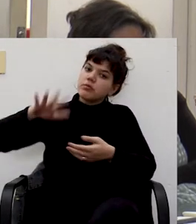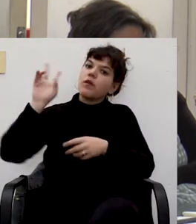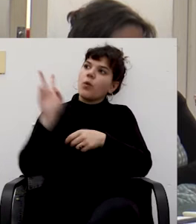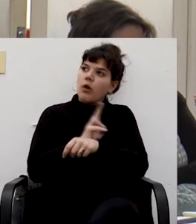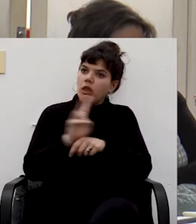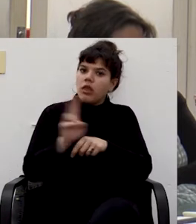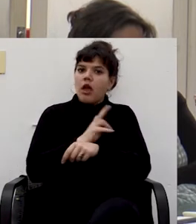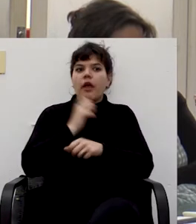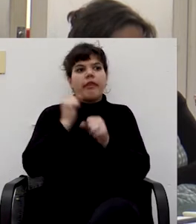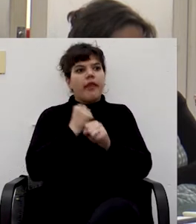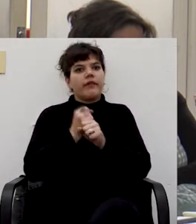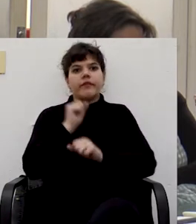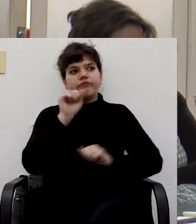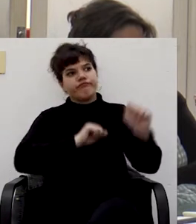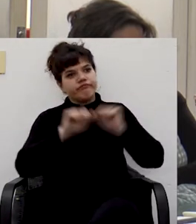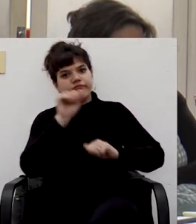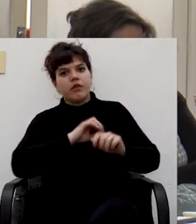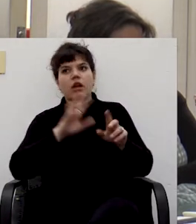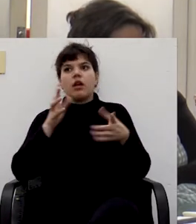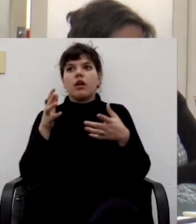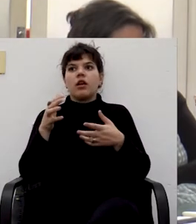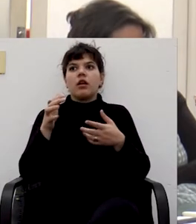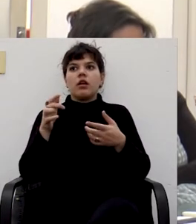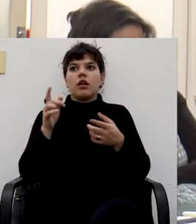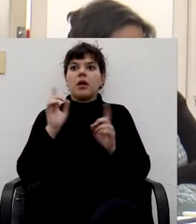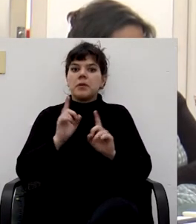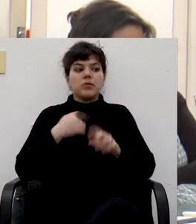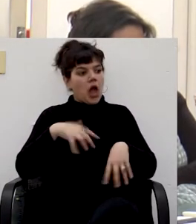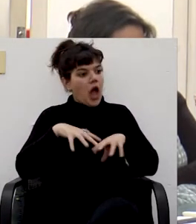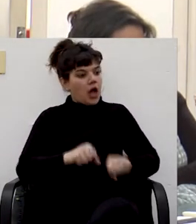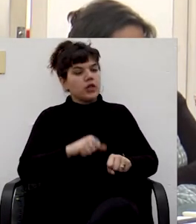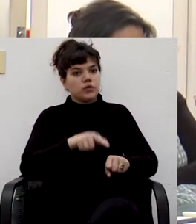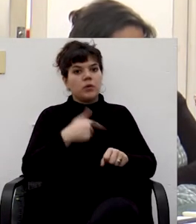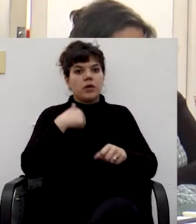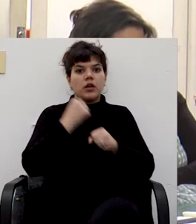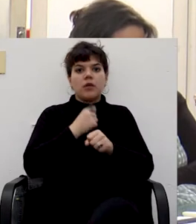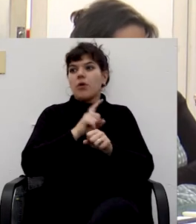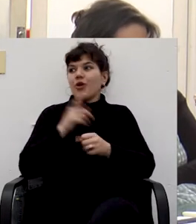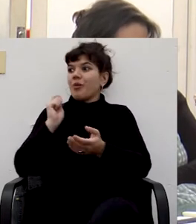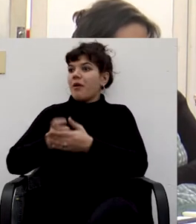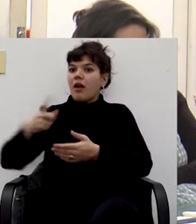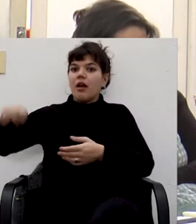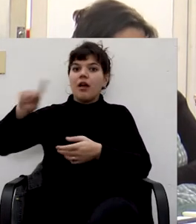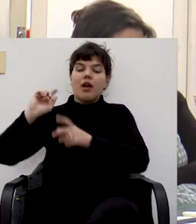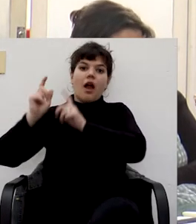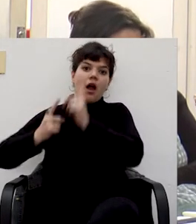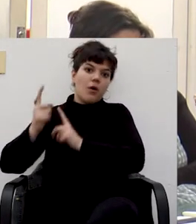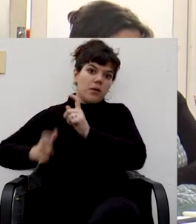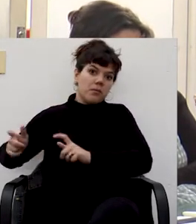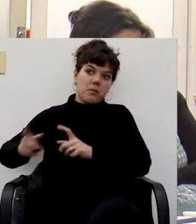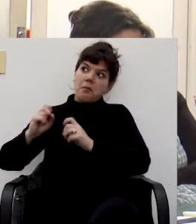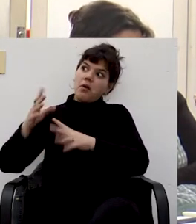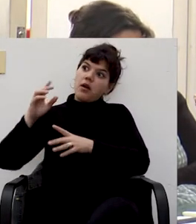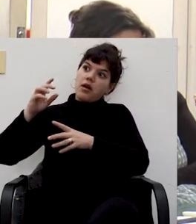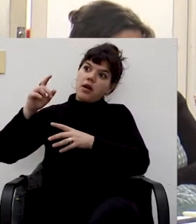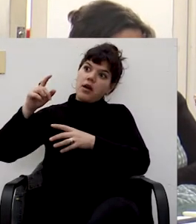El trabajo doméstico y de cuidado que es asumido, el trabajo no remunerado tradicionalmente asumido por las mujeres,